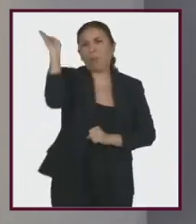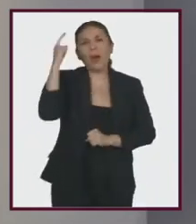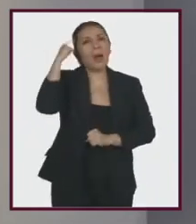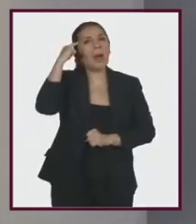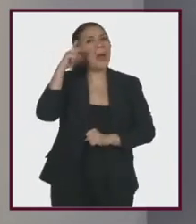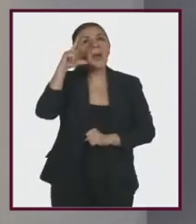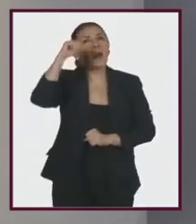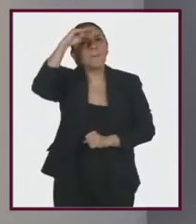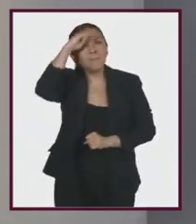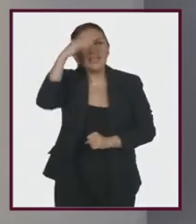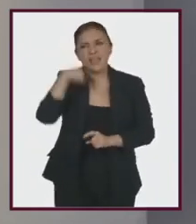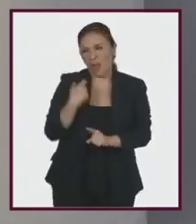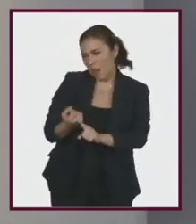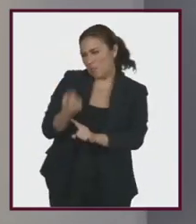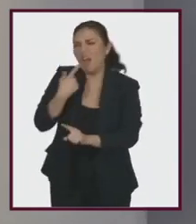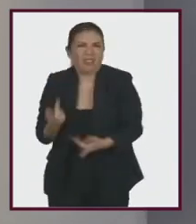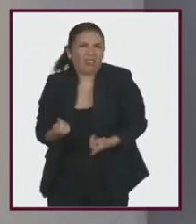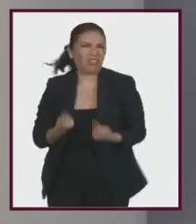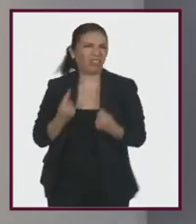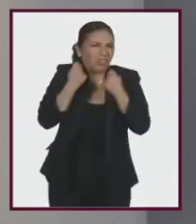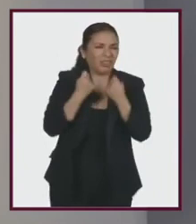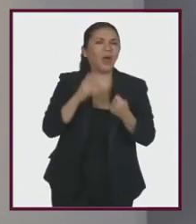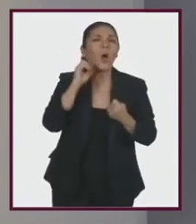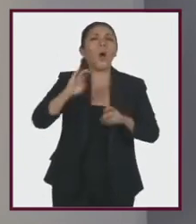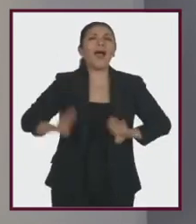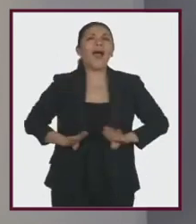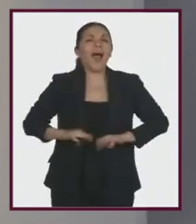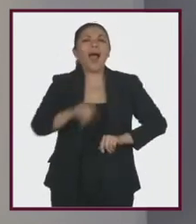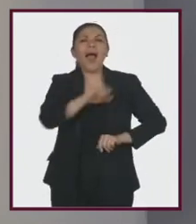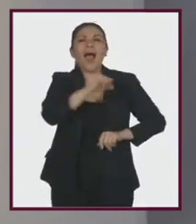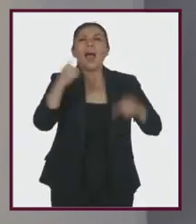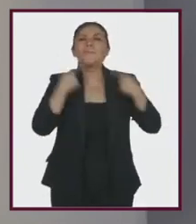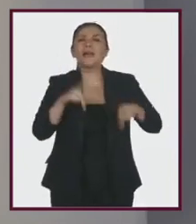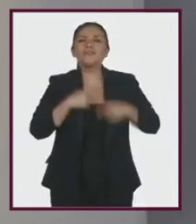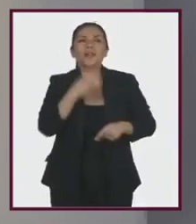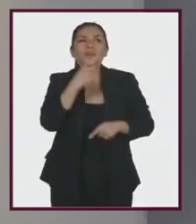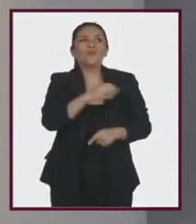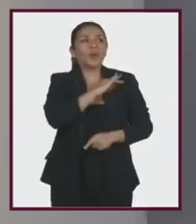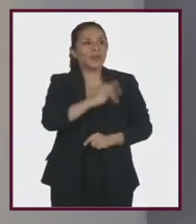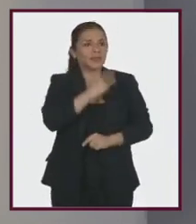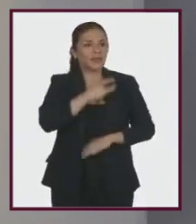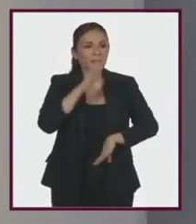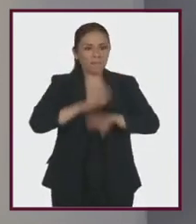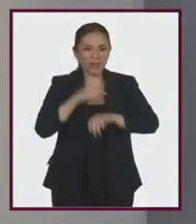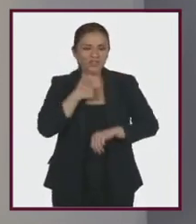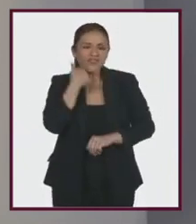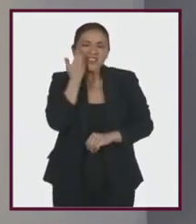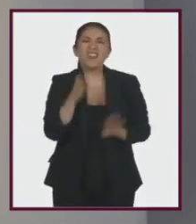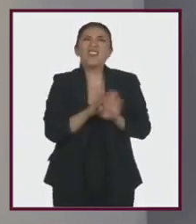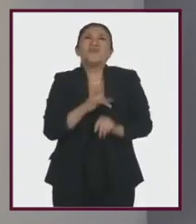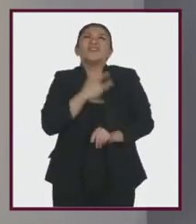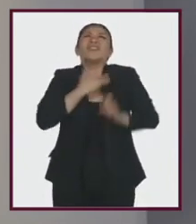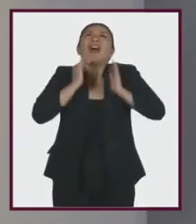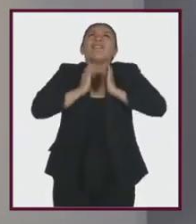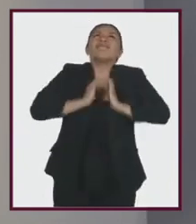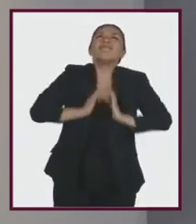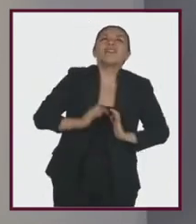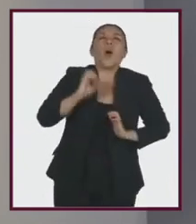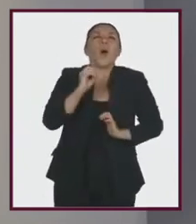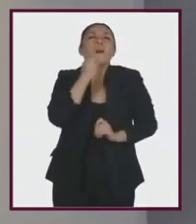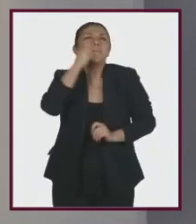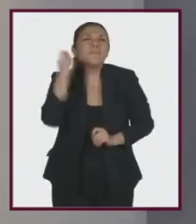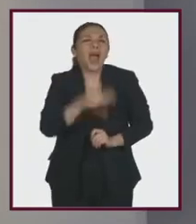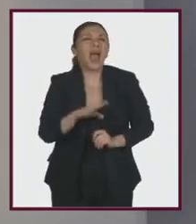tener una sustancia. Hay ciertas características de la personalidad que nos llevan a tener mayor búsqueda de placer, y eso también nos puede poner en